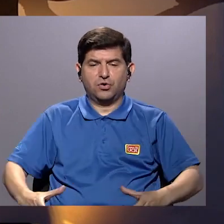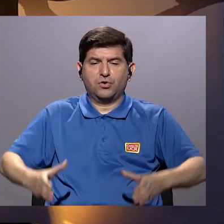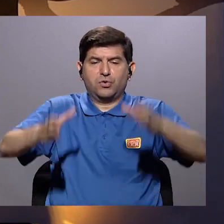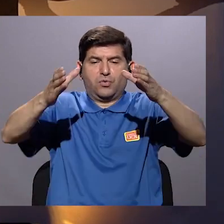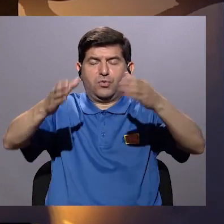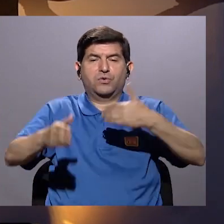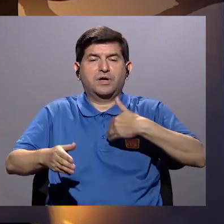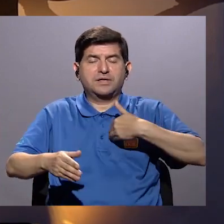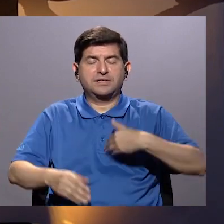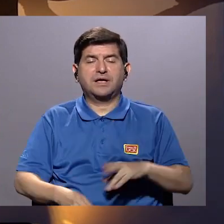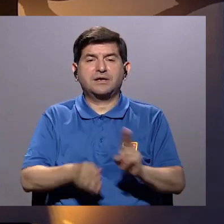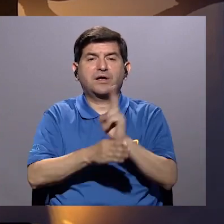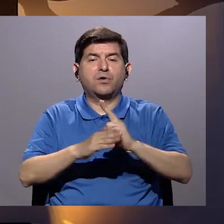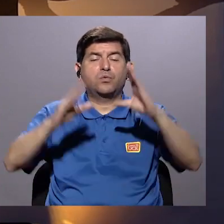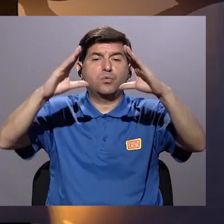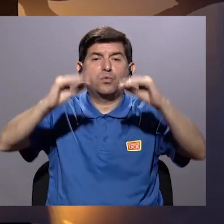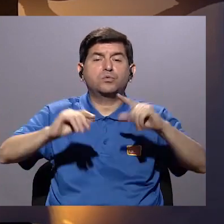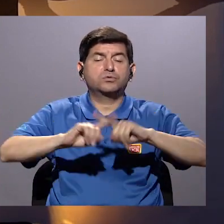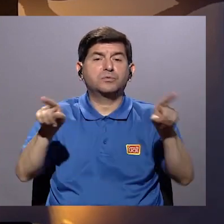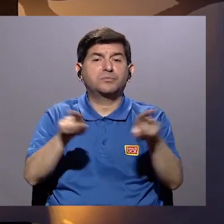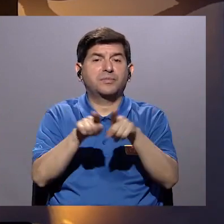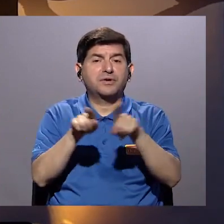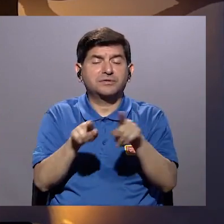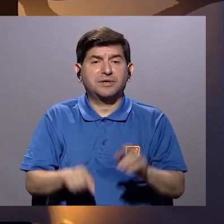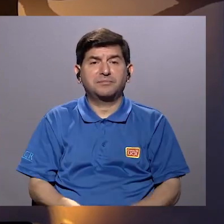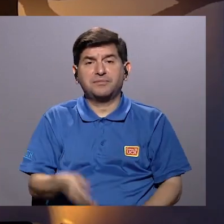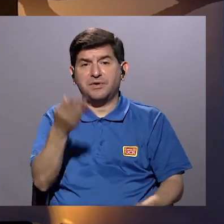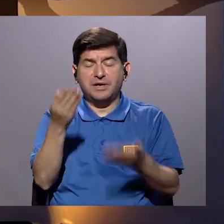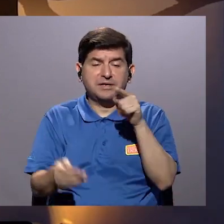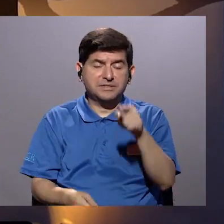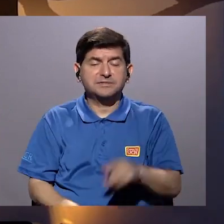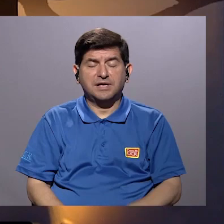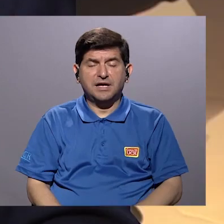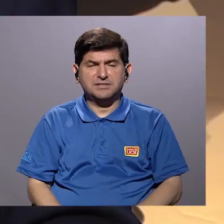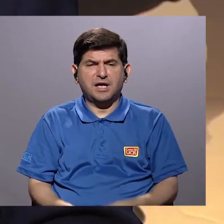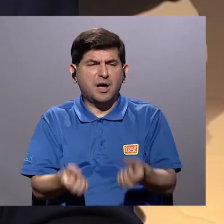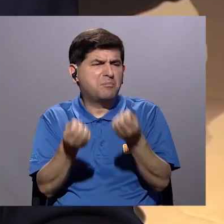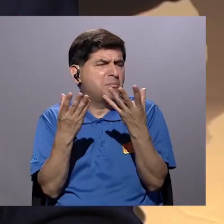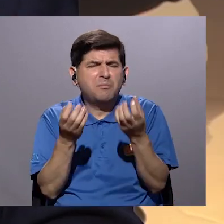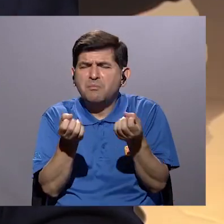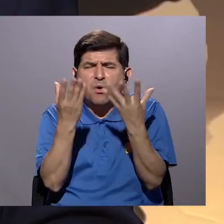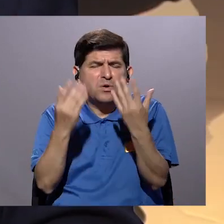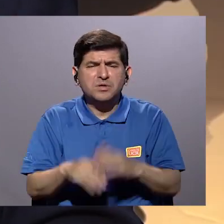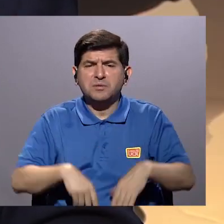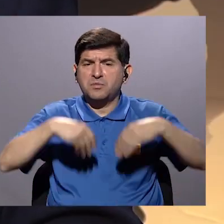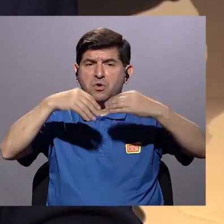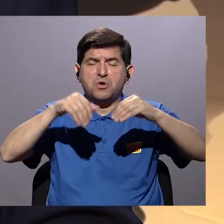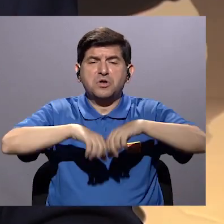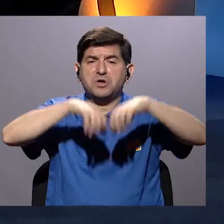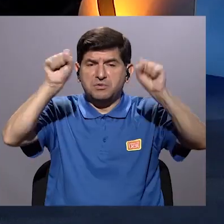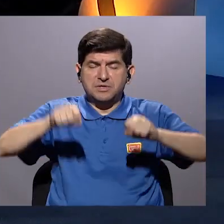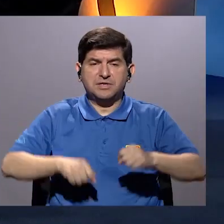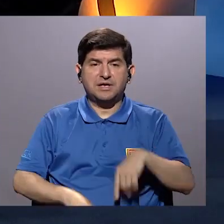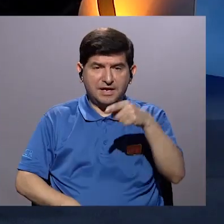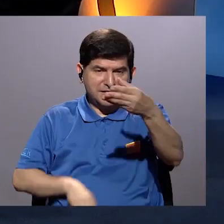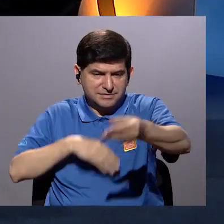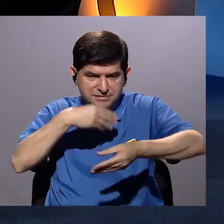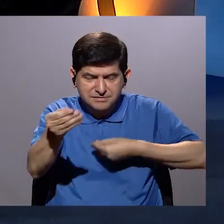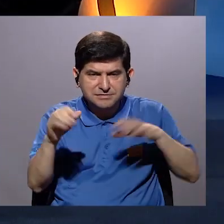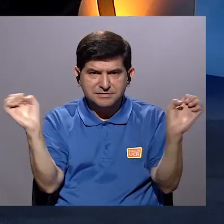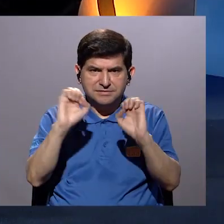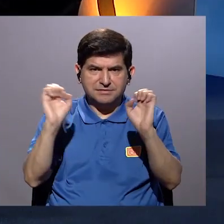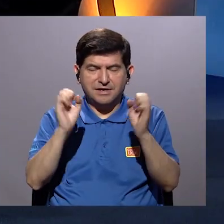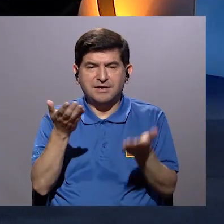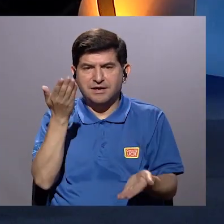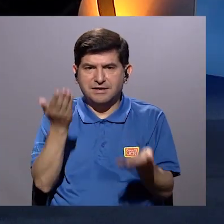la noche. Pero la batería también puede tener exceso y también se lo vende al sistema. Sí. Ese intercambio de energía se puede ver